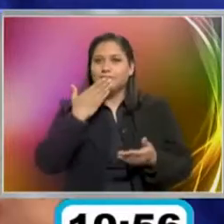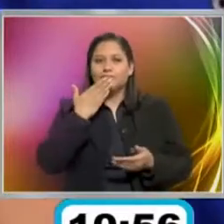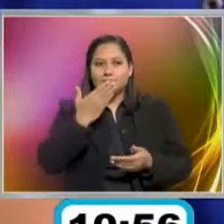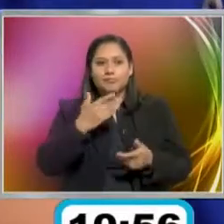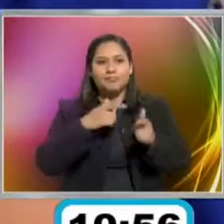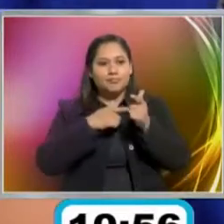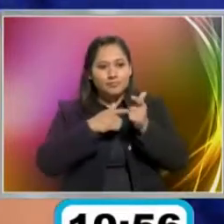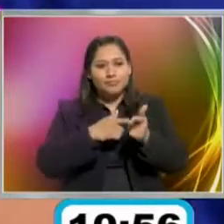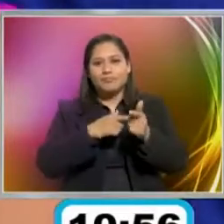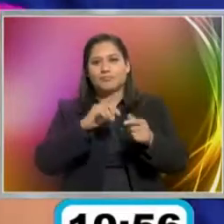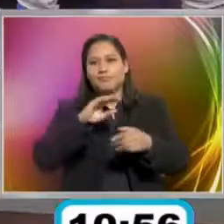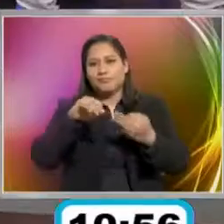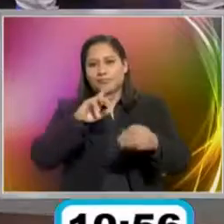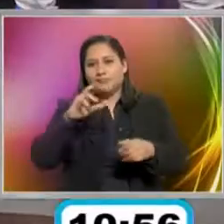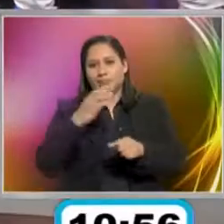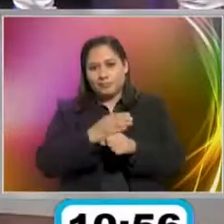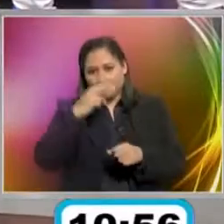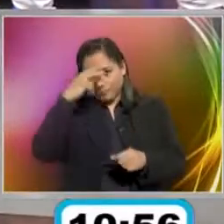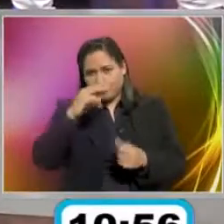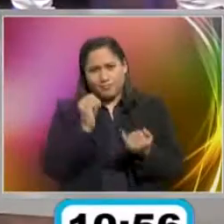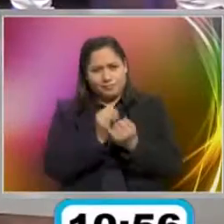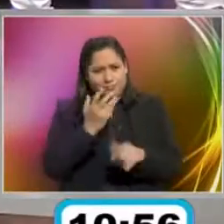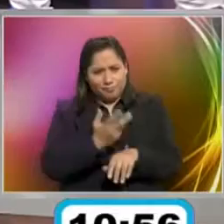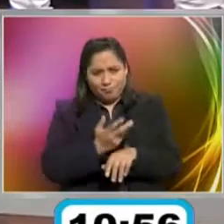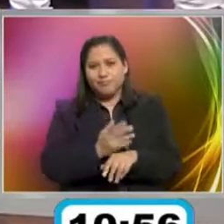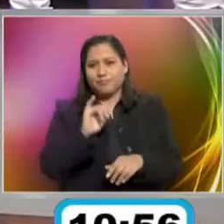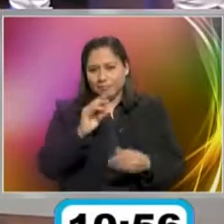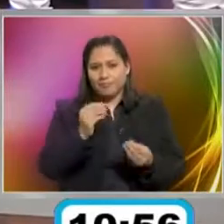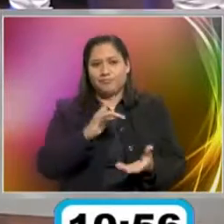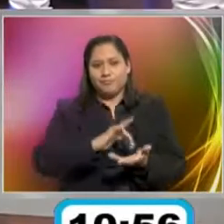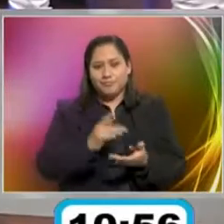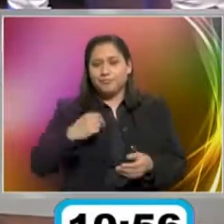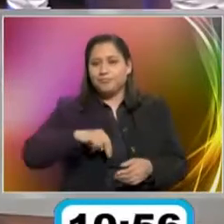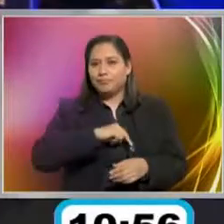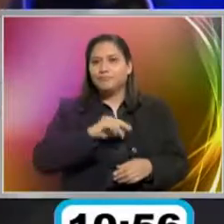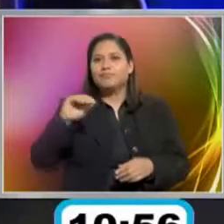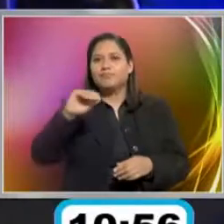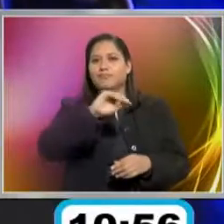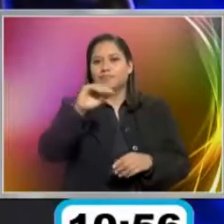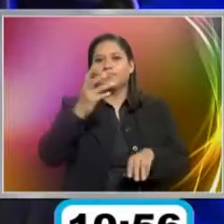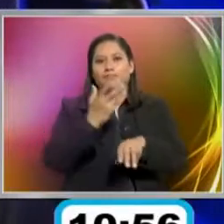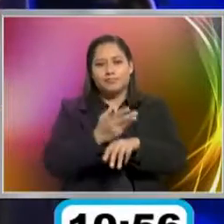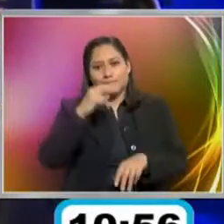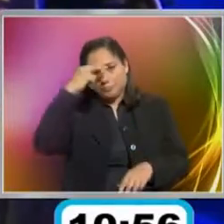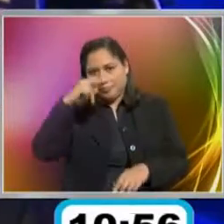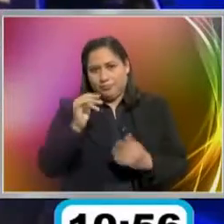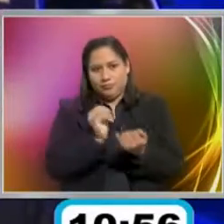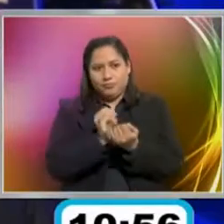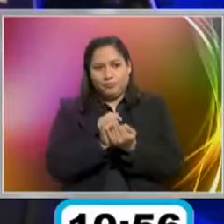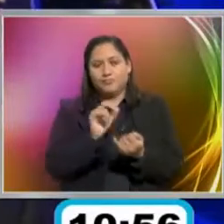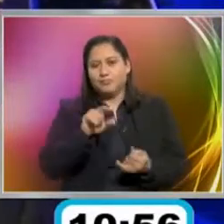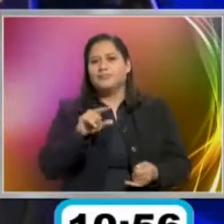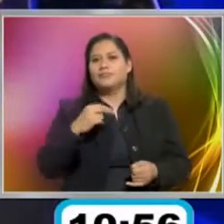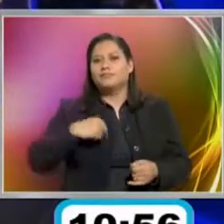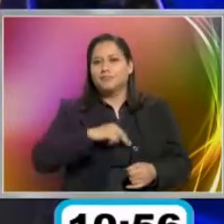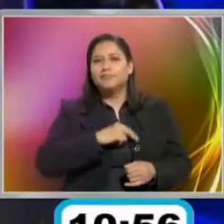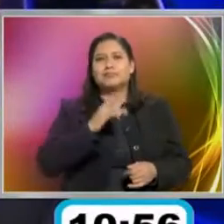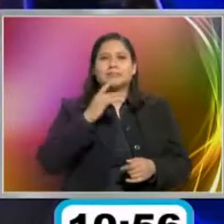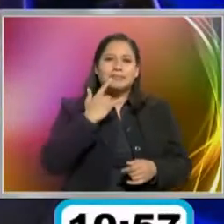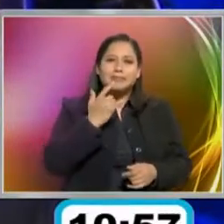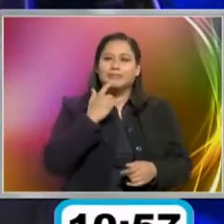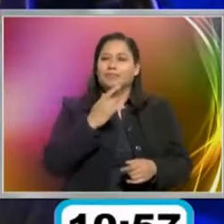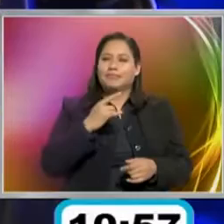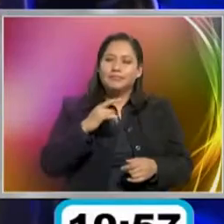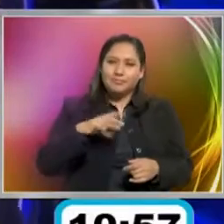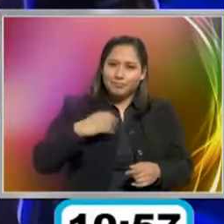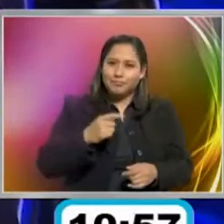gracias. por toda la República Mexicana y en Estados Unidos también, me imagino. Muchísimas gracias. Sí, Claro. estamos promocionando en Estados Unidos y México y bueno, estamos picando piedra,